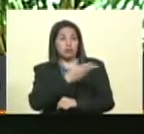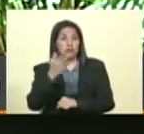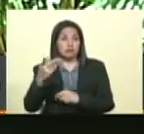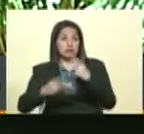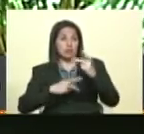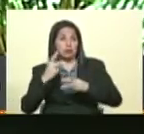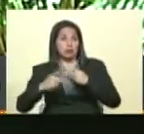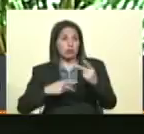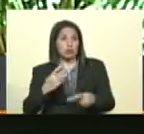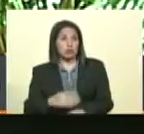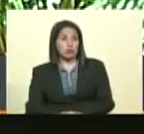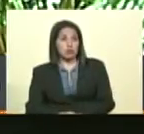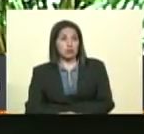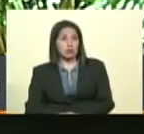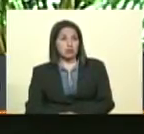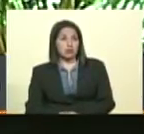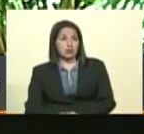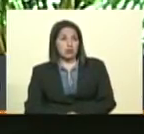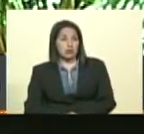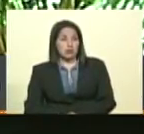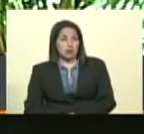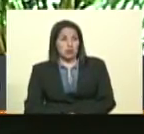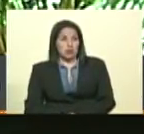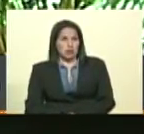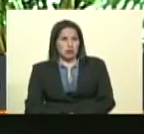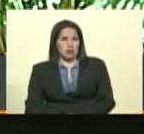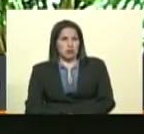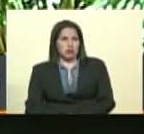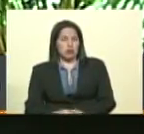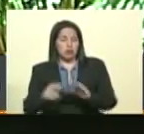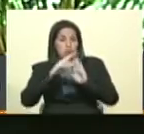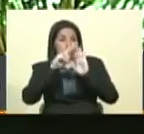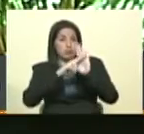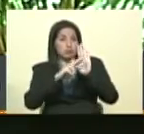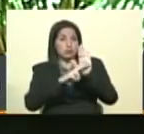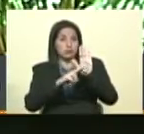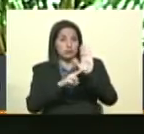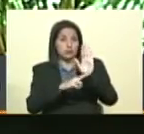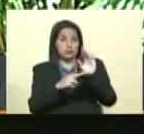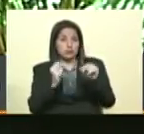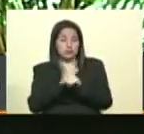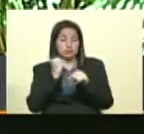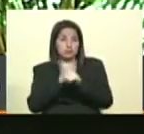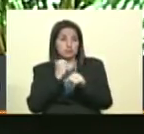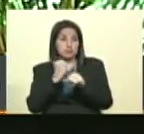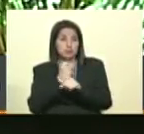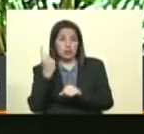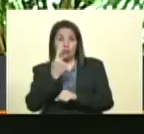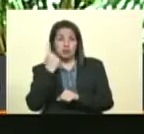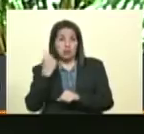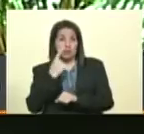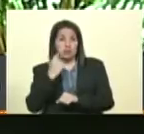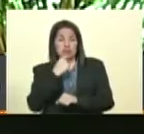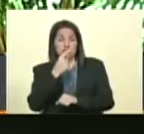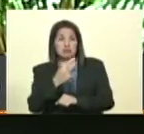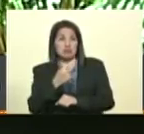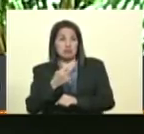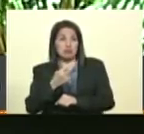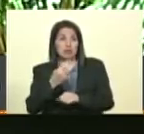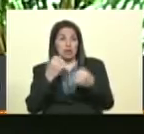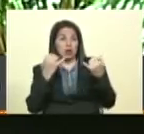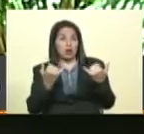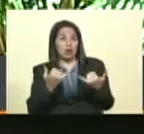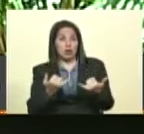producir una convención colectiva, una normativa laboral que no solamente recoja los derechos de los trabajadores y las